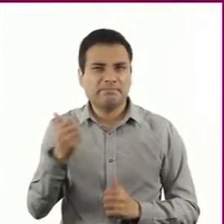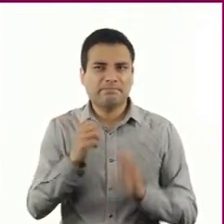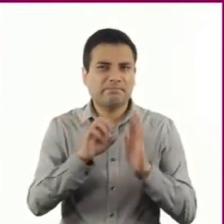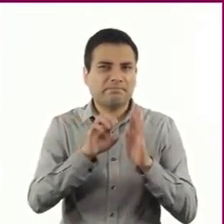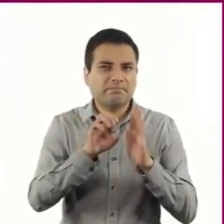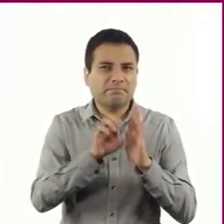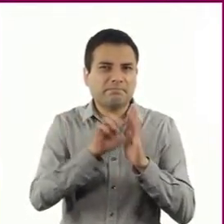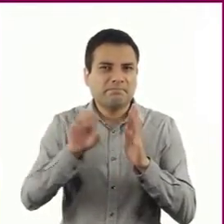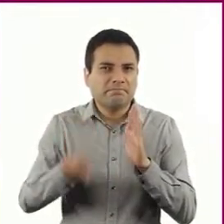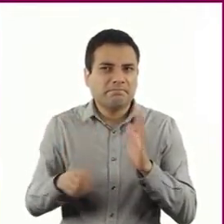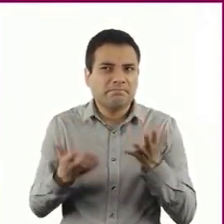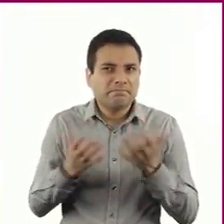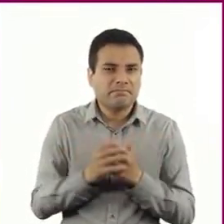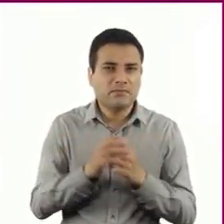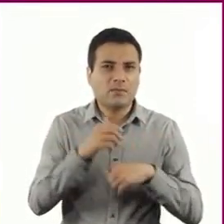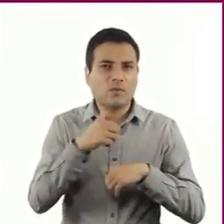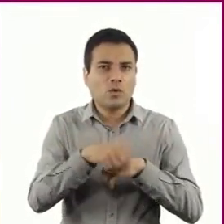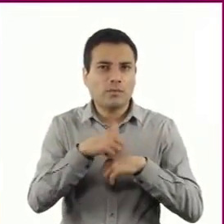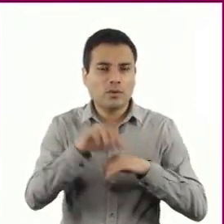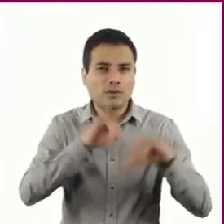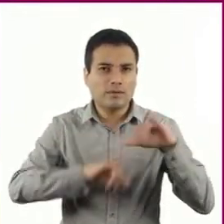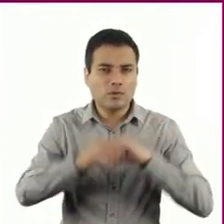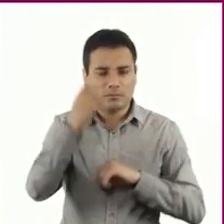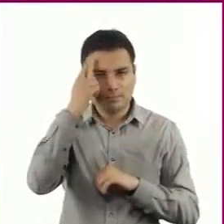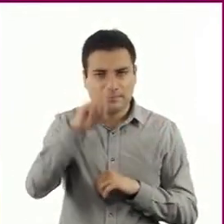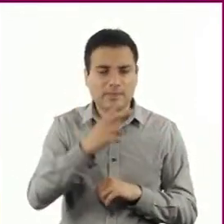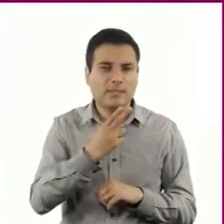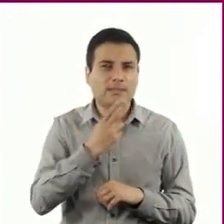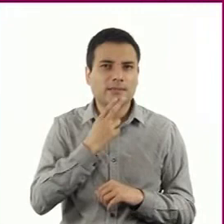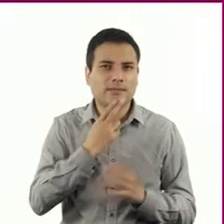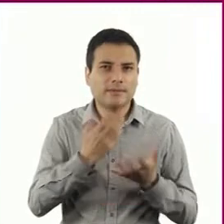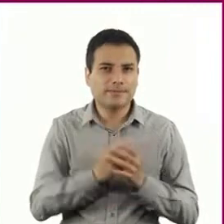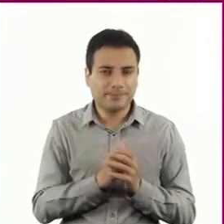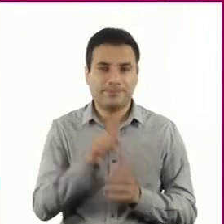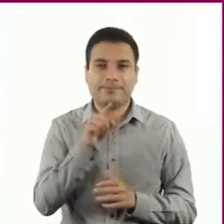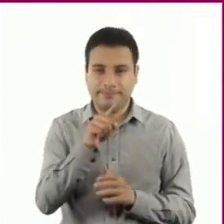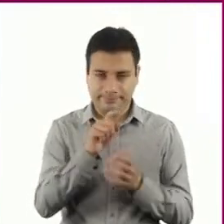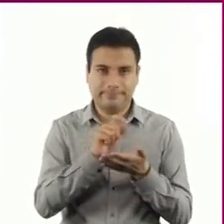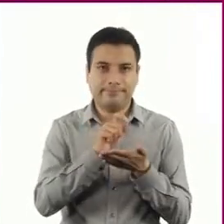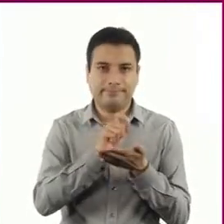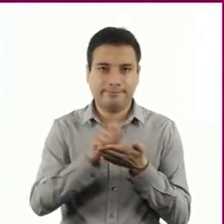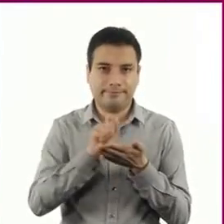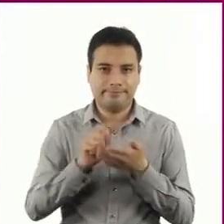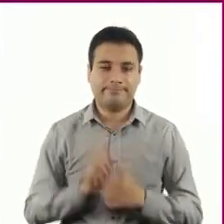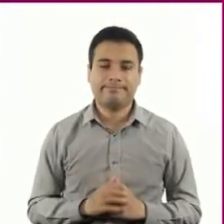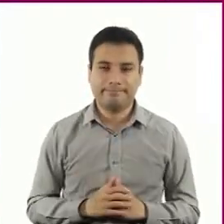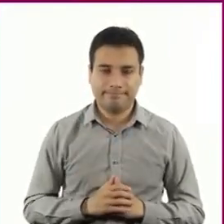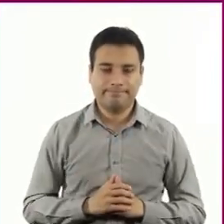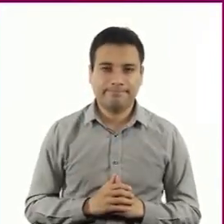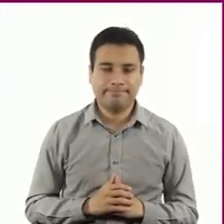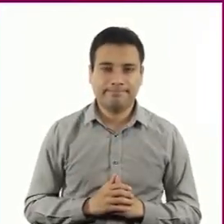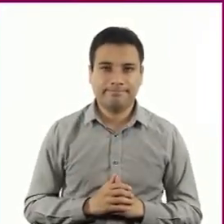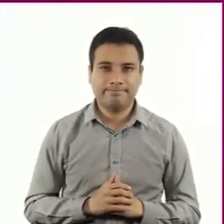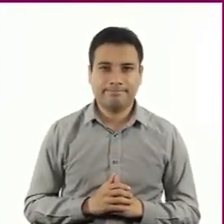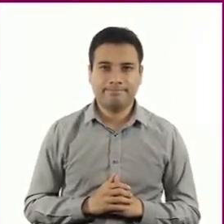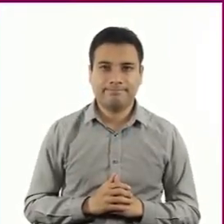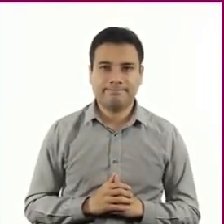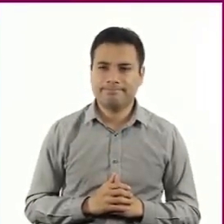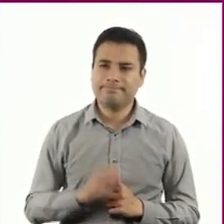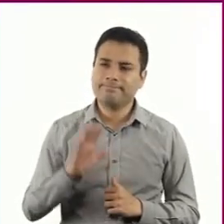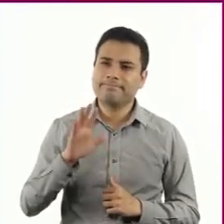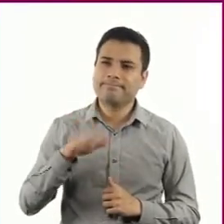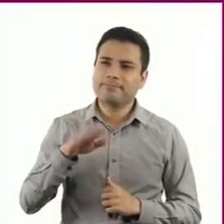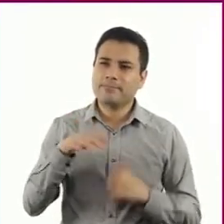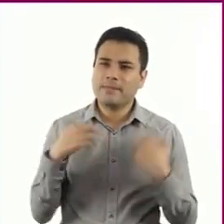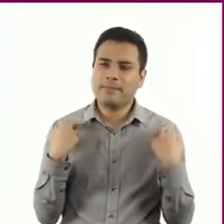piensan que es de utilidad el uso de la notación científica? Anoten en su cuaderno las opciones que se les ocurran. Maestro